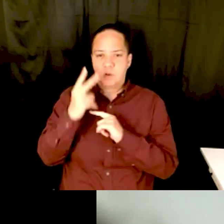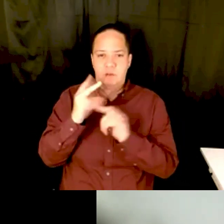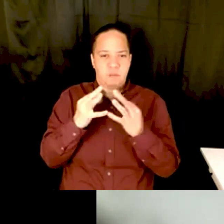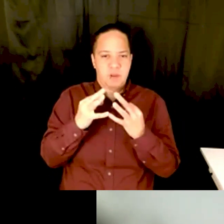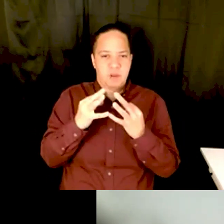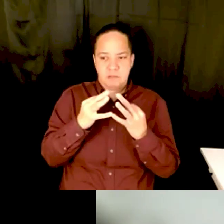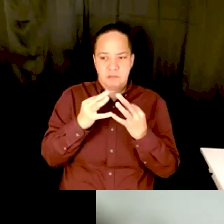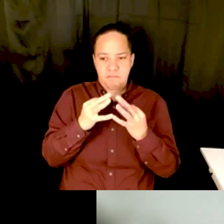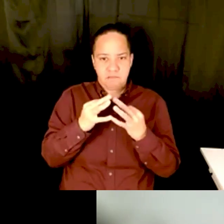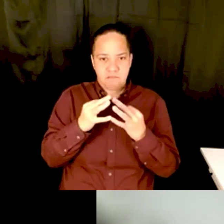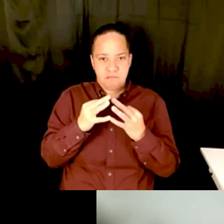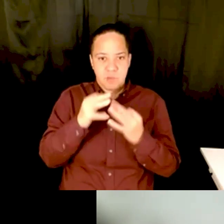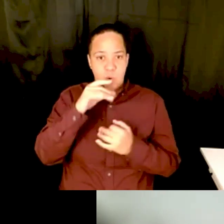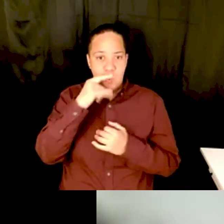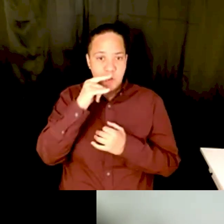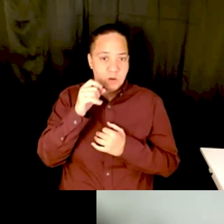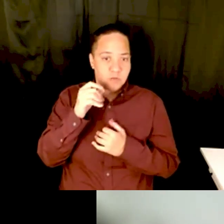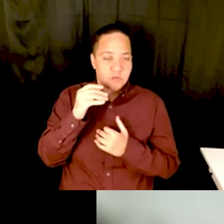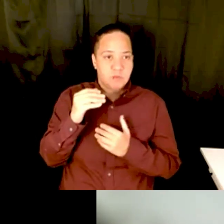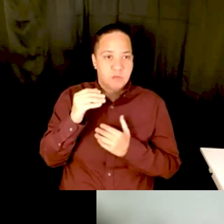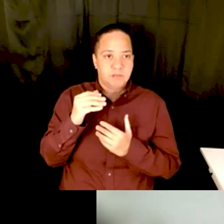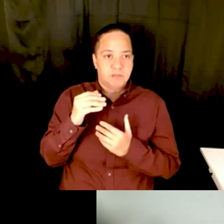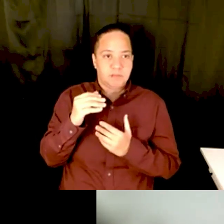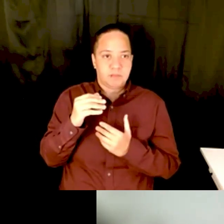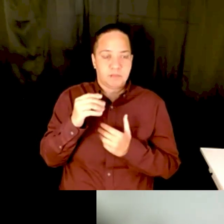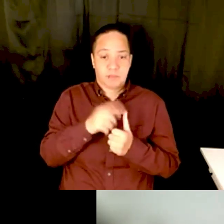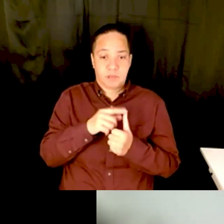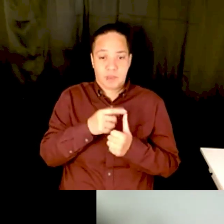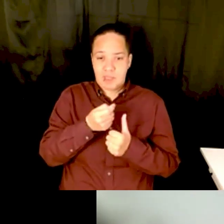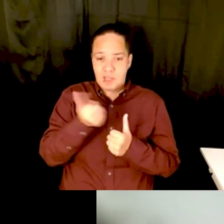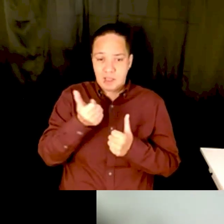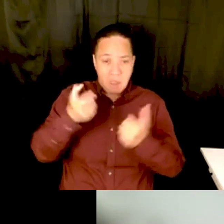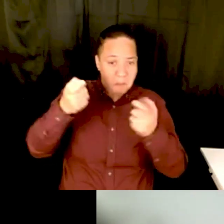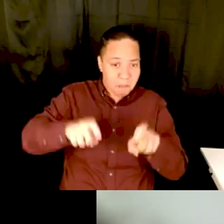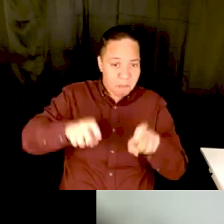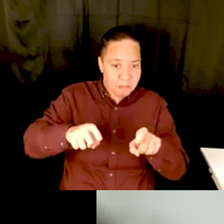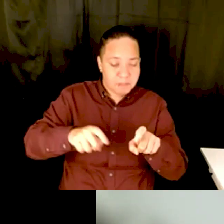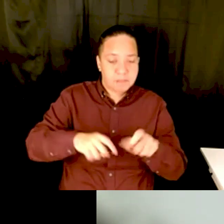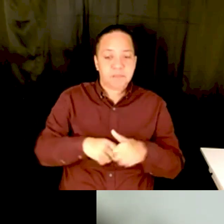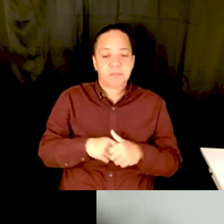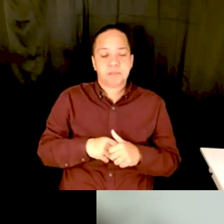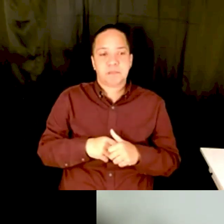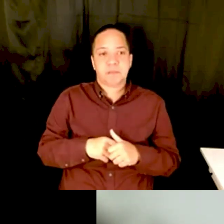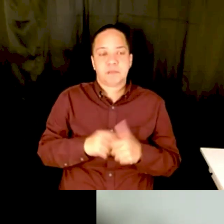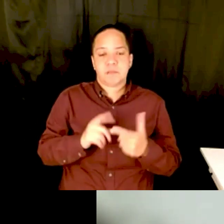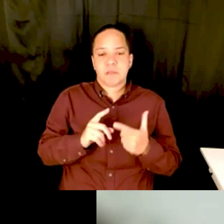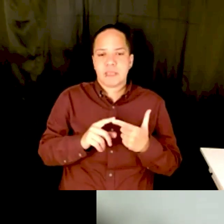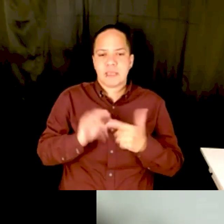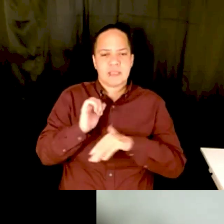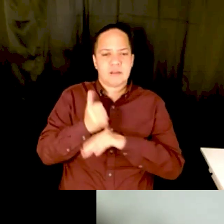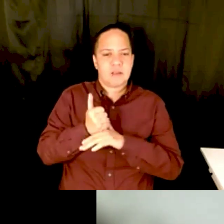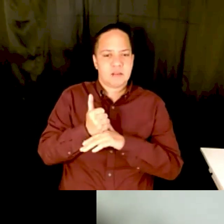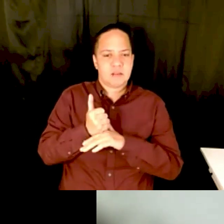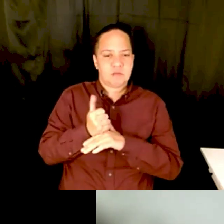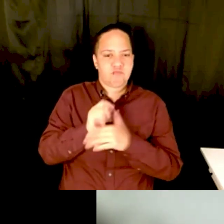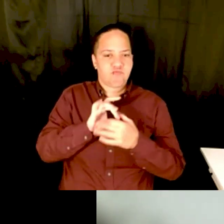es descartar la peligrosidad y establecer una relación